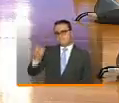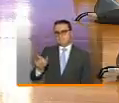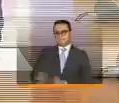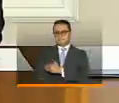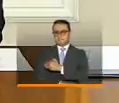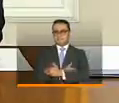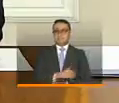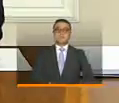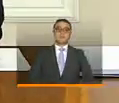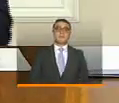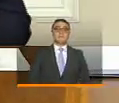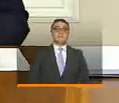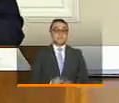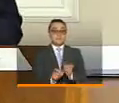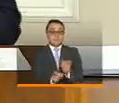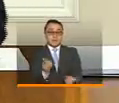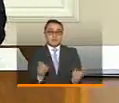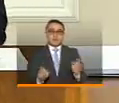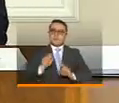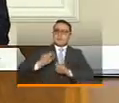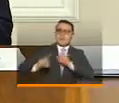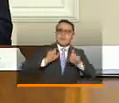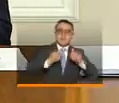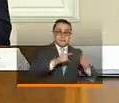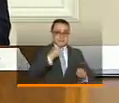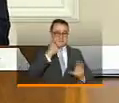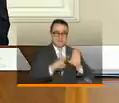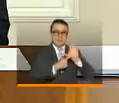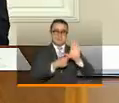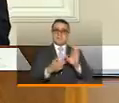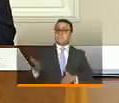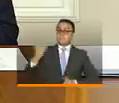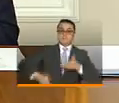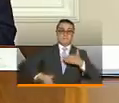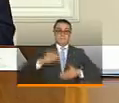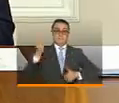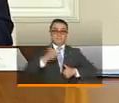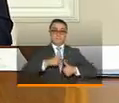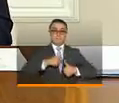han llegado preguntas de los ciudadanos. Veamos esta tanda de preguntas. Empecemos con la número